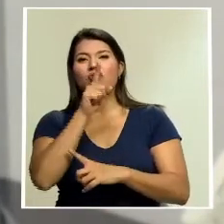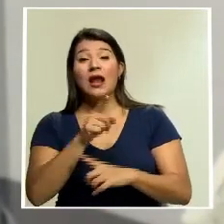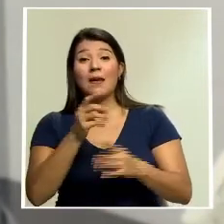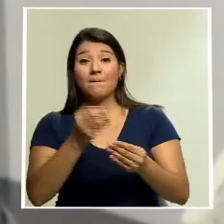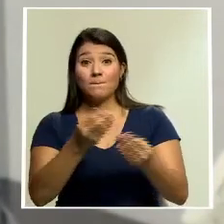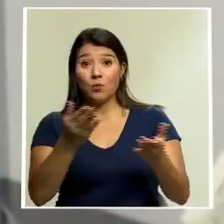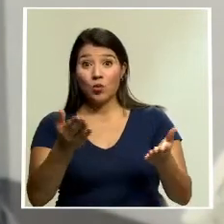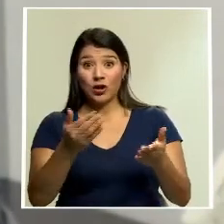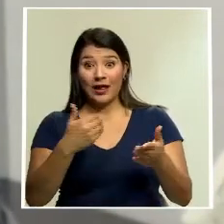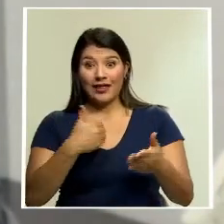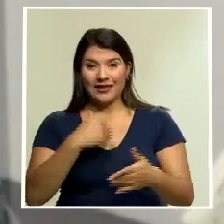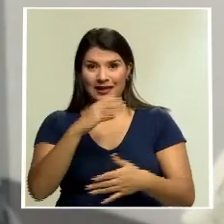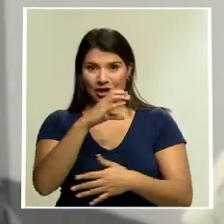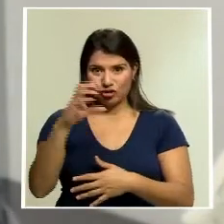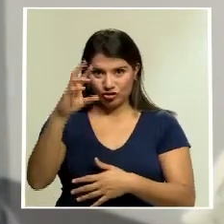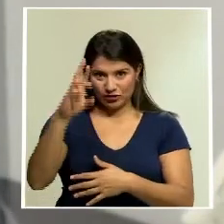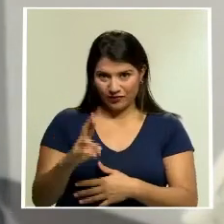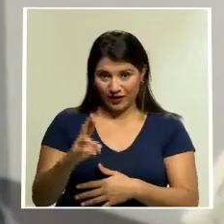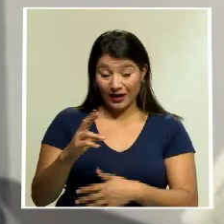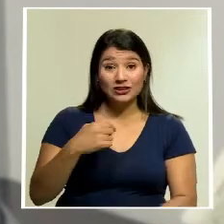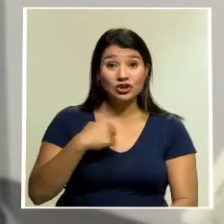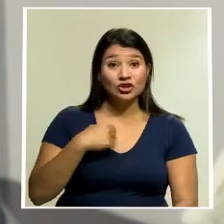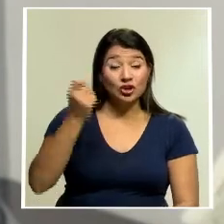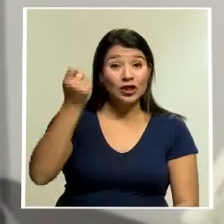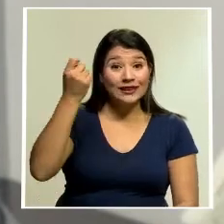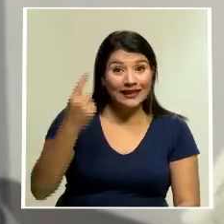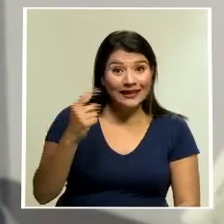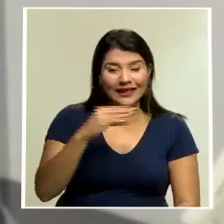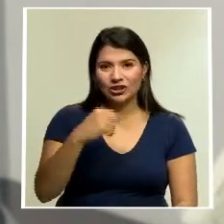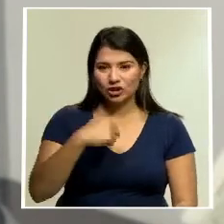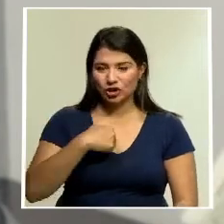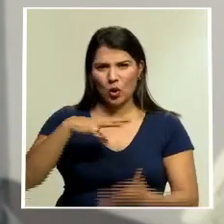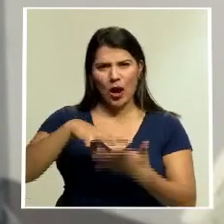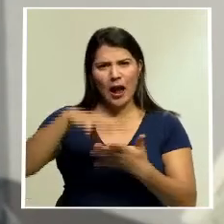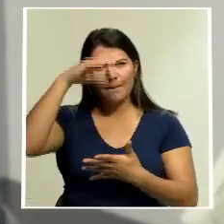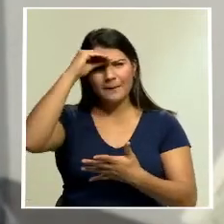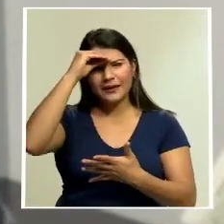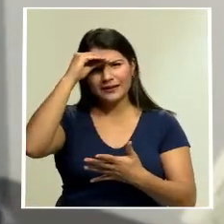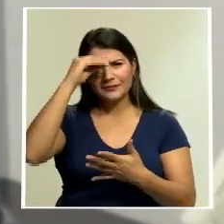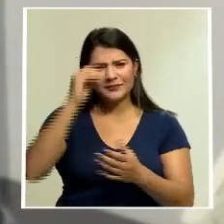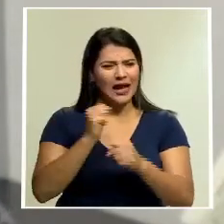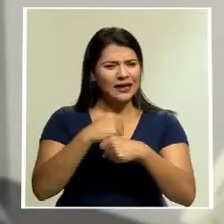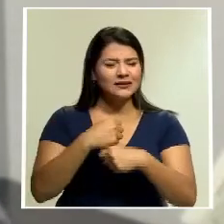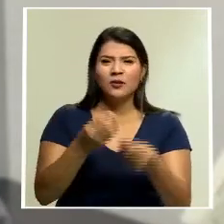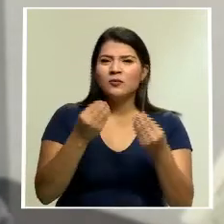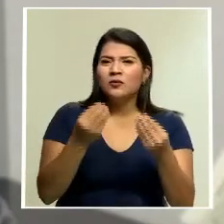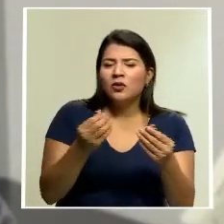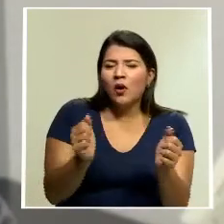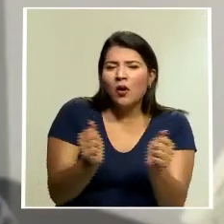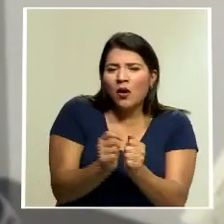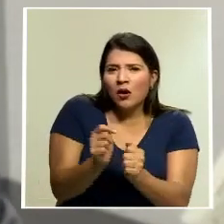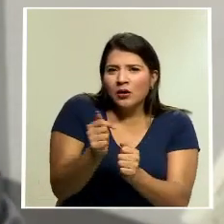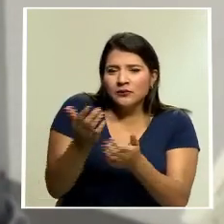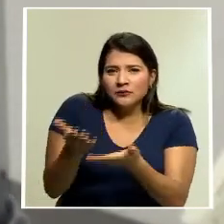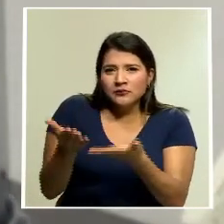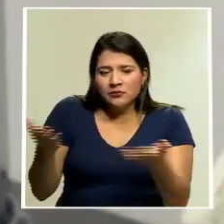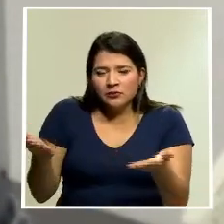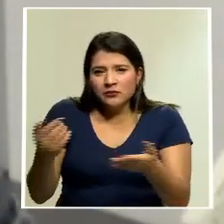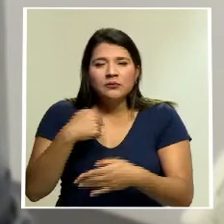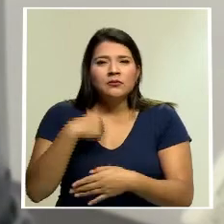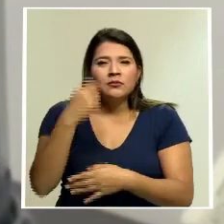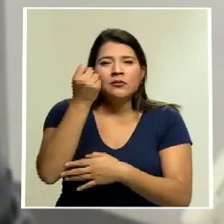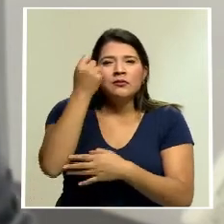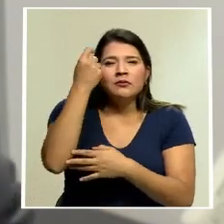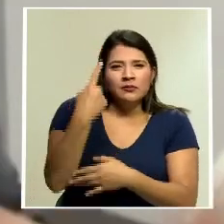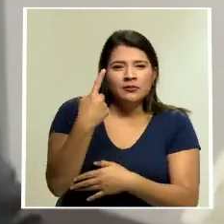pública de este país. Entendí y aprendí a hacer mucho con poquito. Entendí